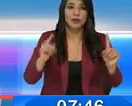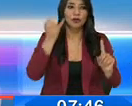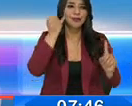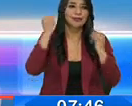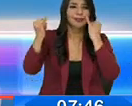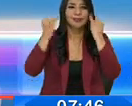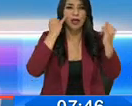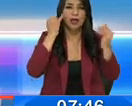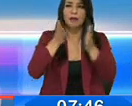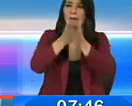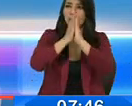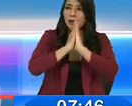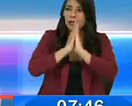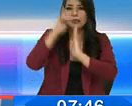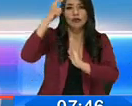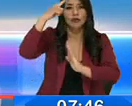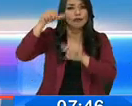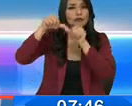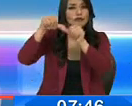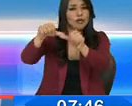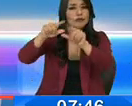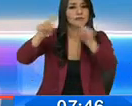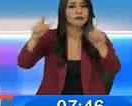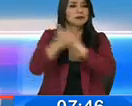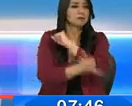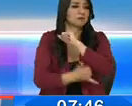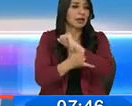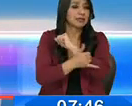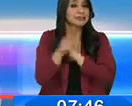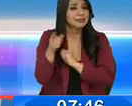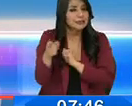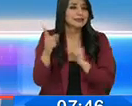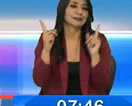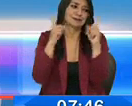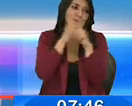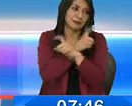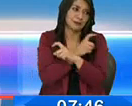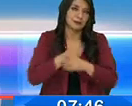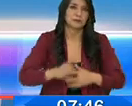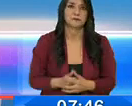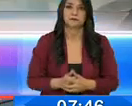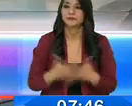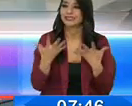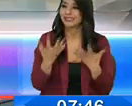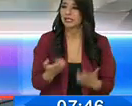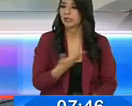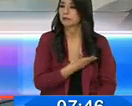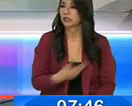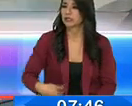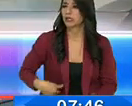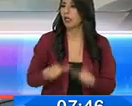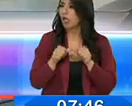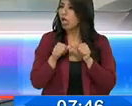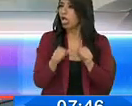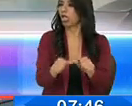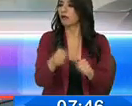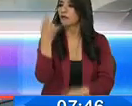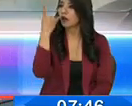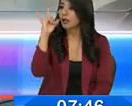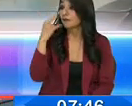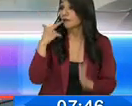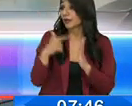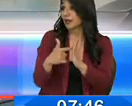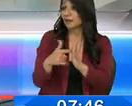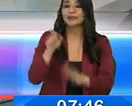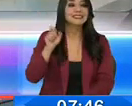ideologías que sigan gobernando en los distintos países, y eso sí es complicado. Claro, sino eternizándose en el poder, el caso de Bolivia. Pero